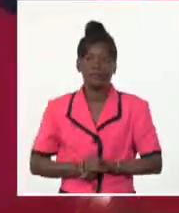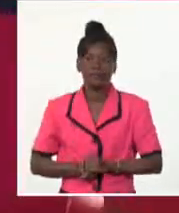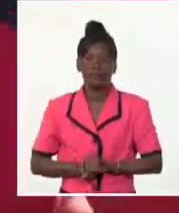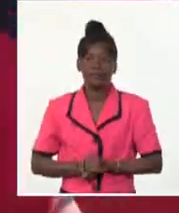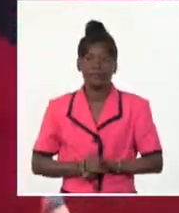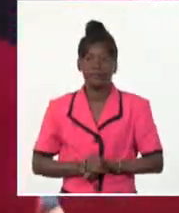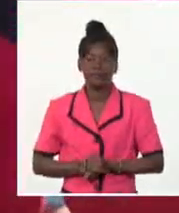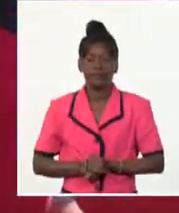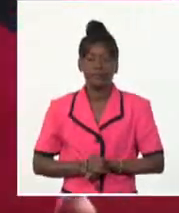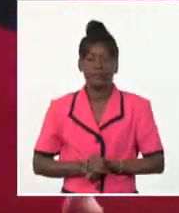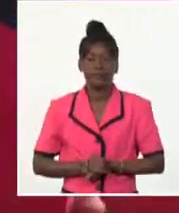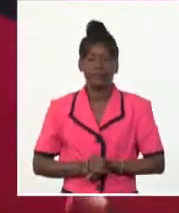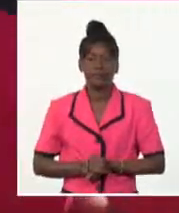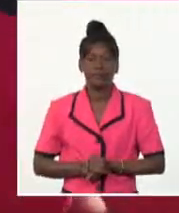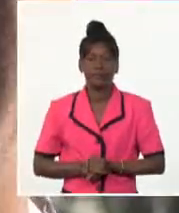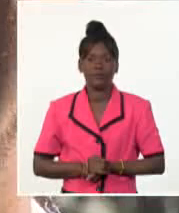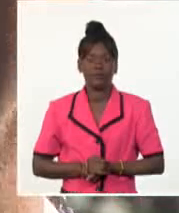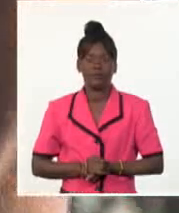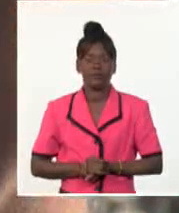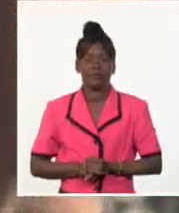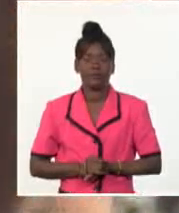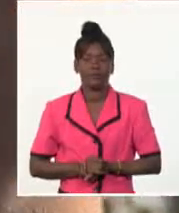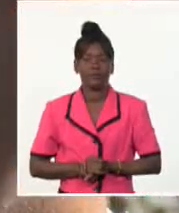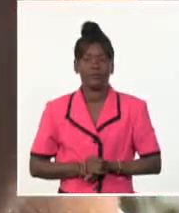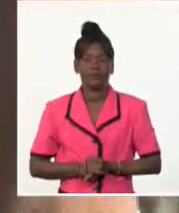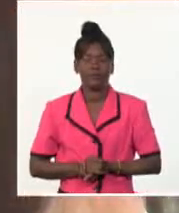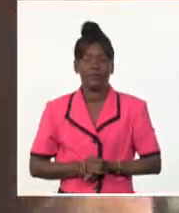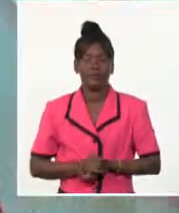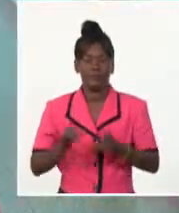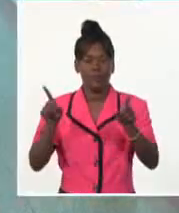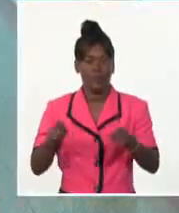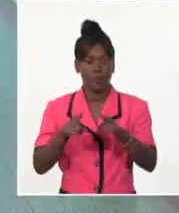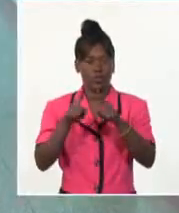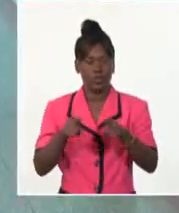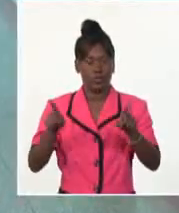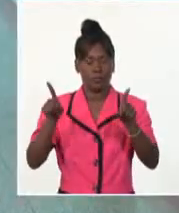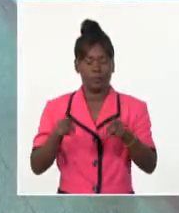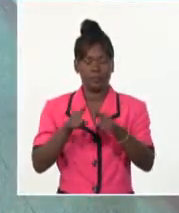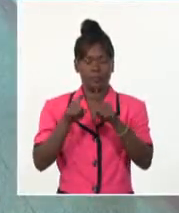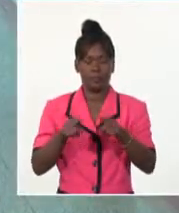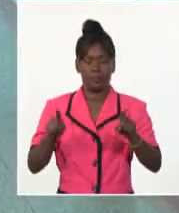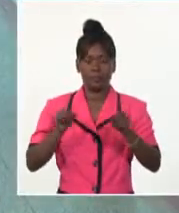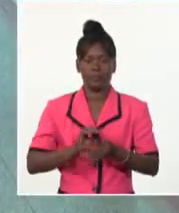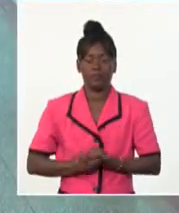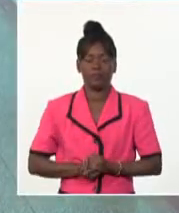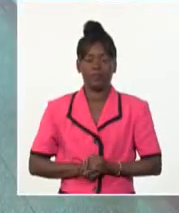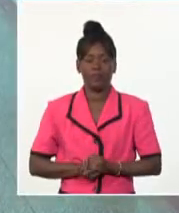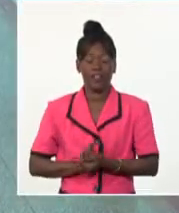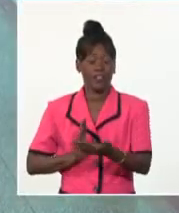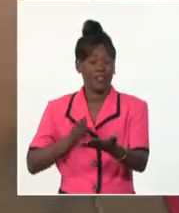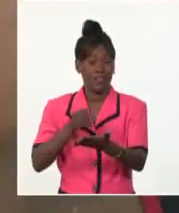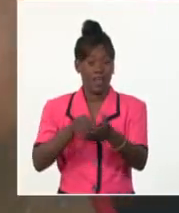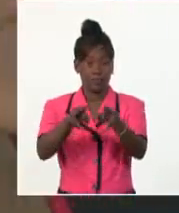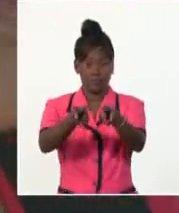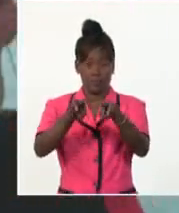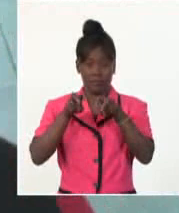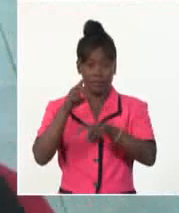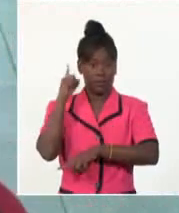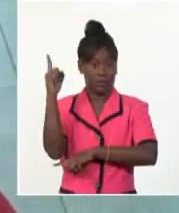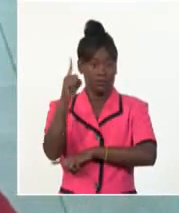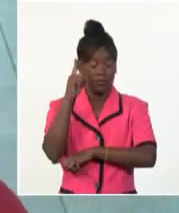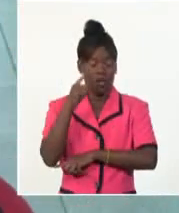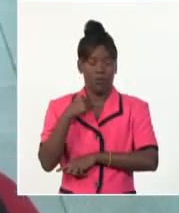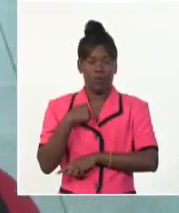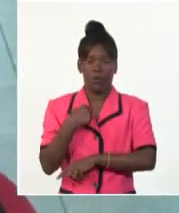mía, tierra del ritmo changuí. Llegar al Parlamento para mí es algo muy grande. No